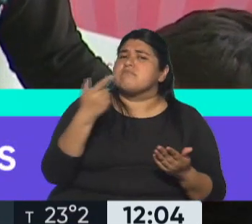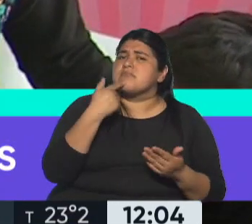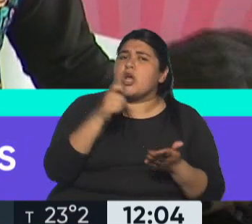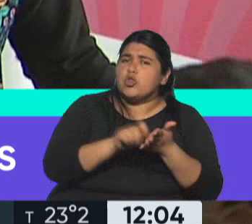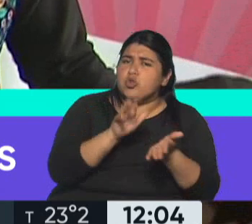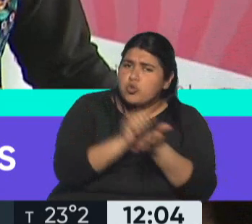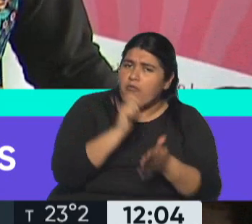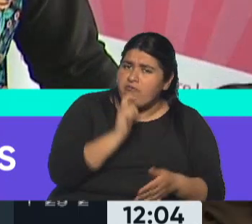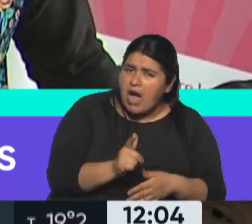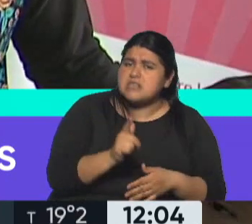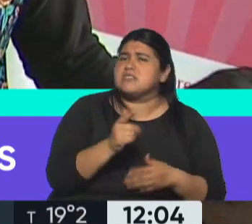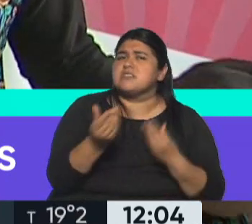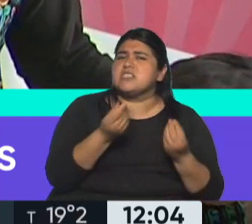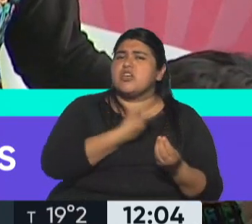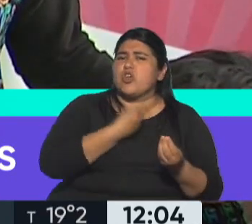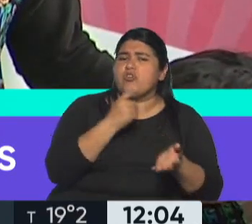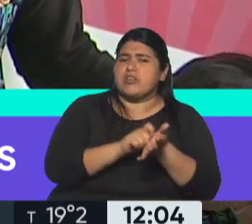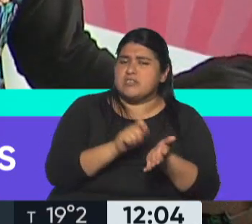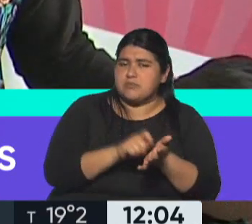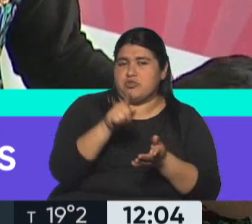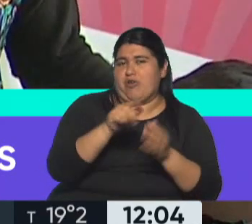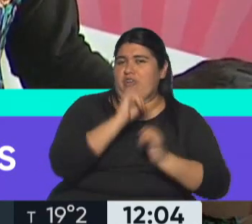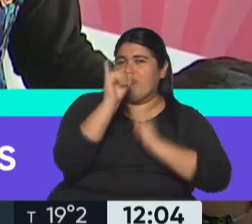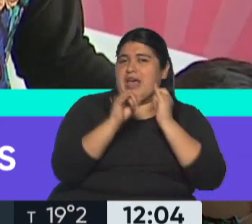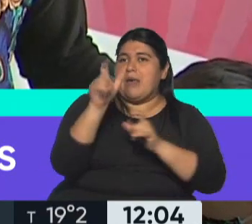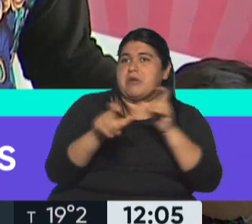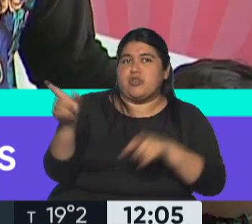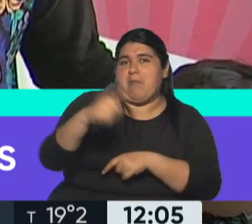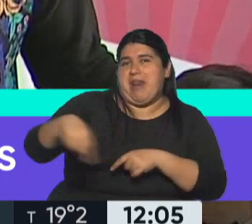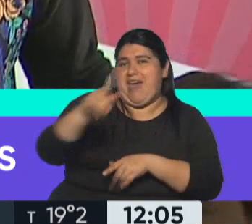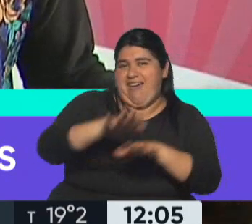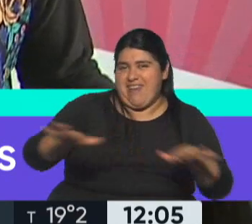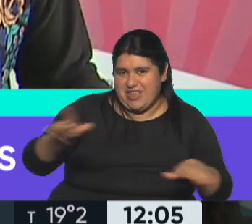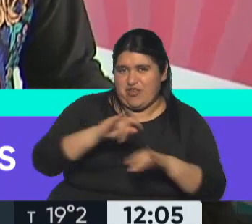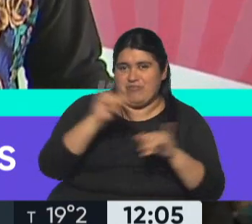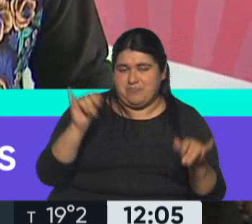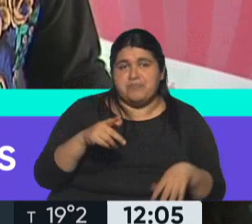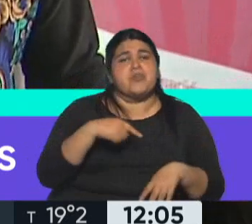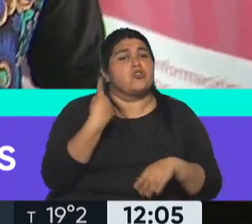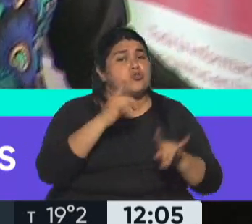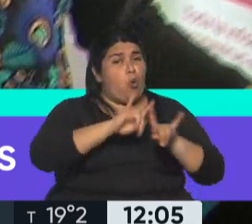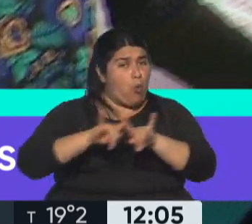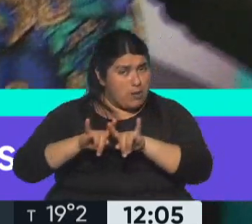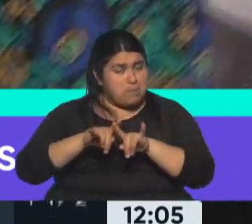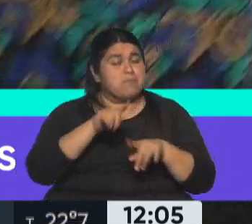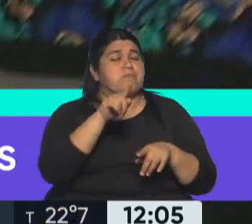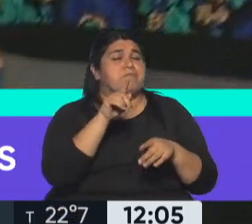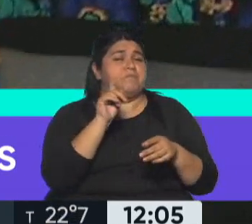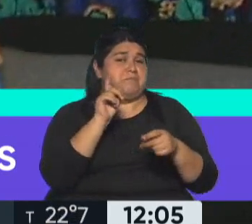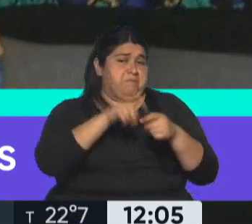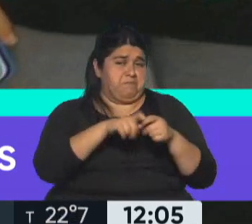¿Lo consiguieron enseguida? ¿Dónde se anotaron? Contanos a la gente que quieren anotar a los chicos. Entramos al sitio web del vacunate de la provincia de Buenos